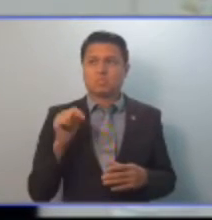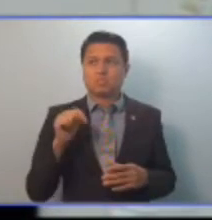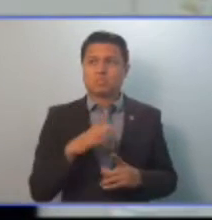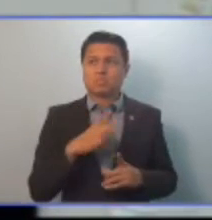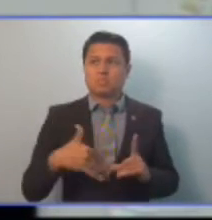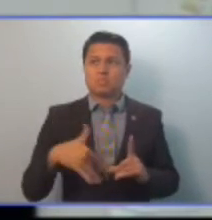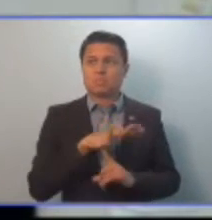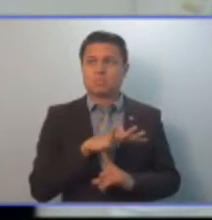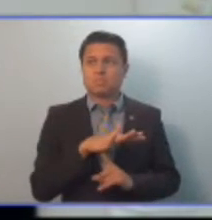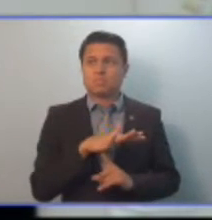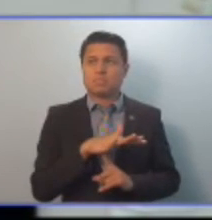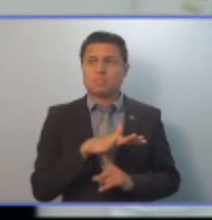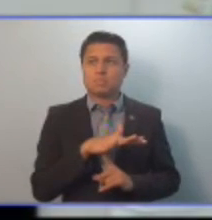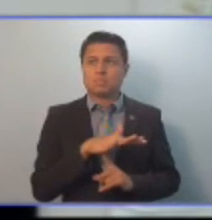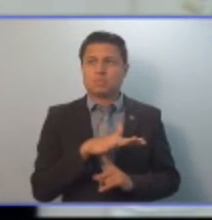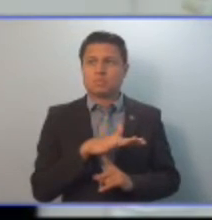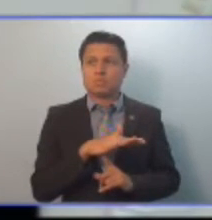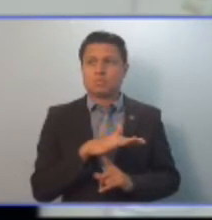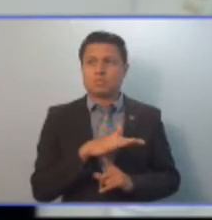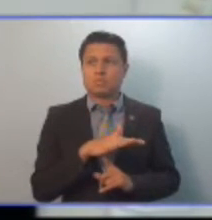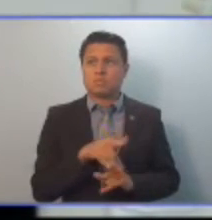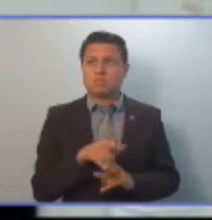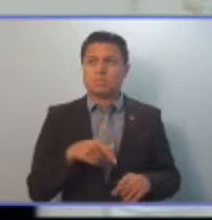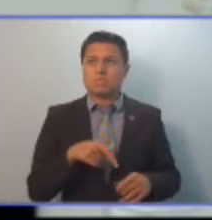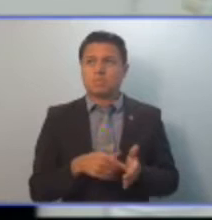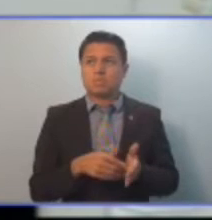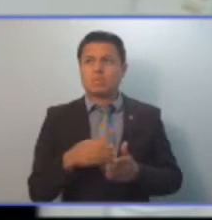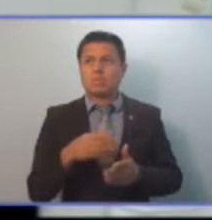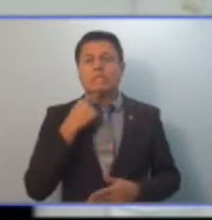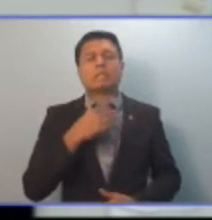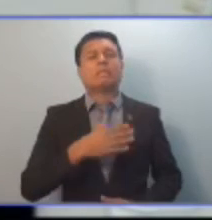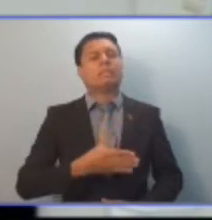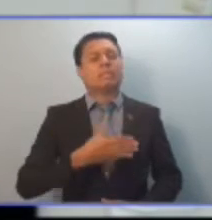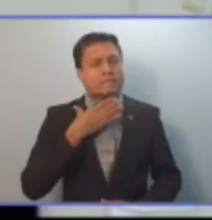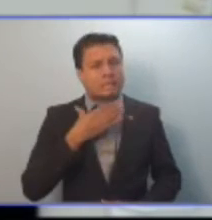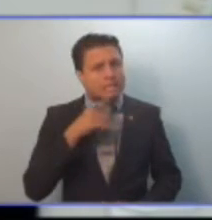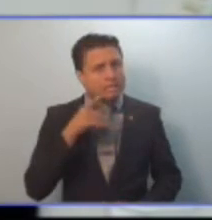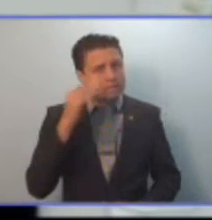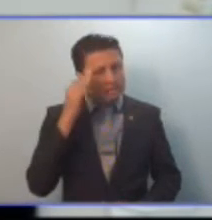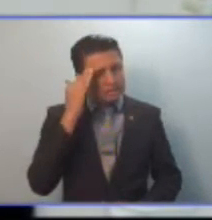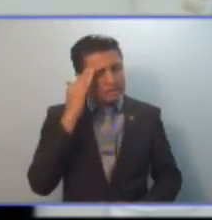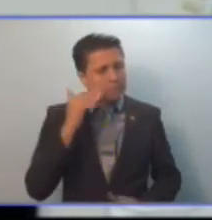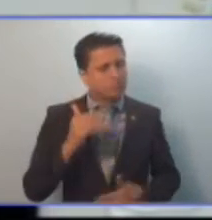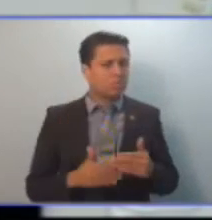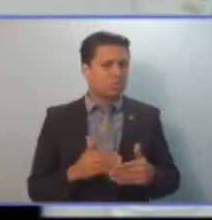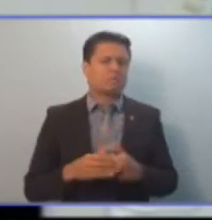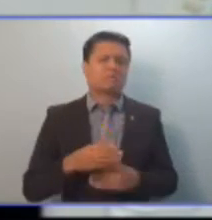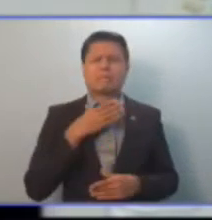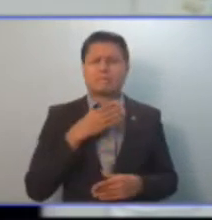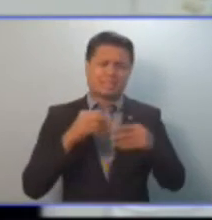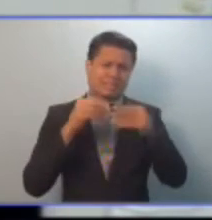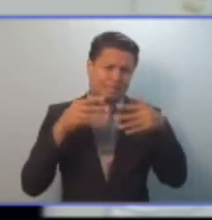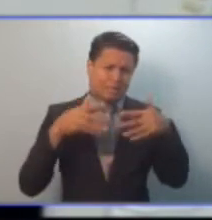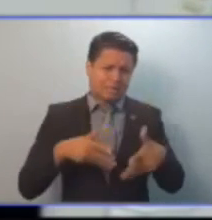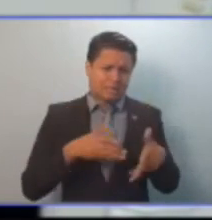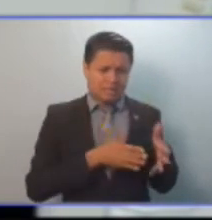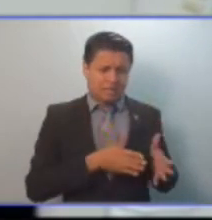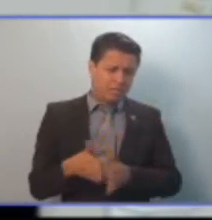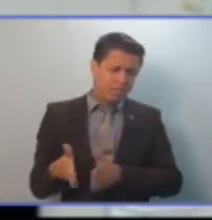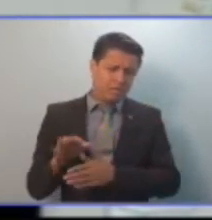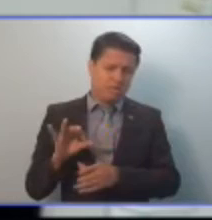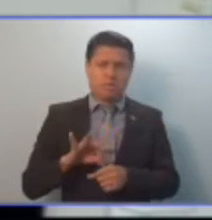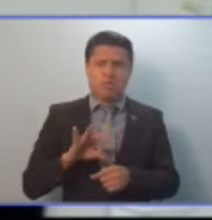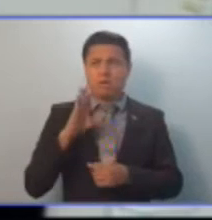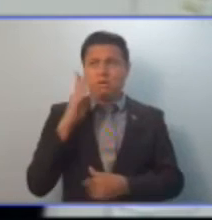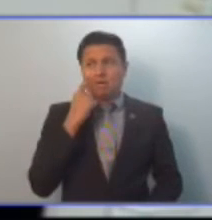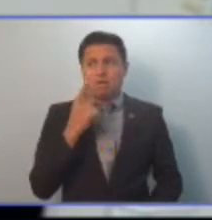situación. Desde adentro es bien difícil, y ustedes saben, el proceso organizativo de las elecciones se ha